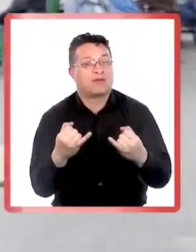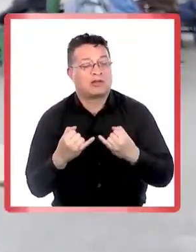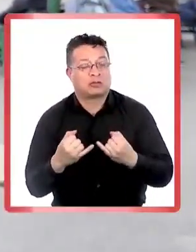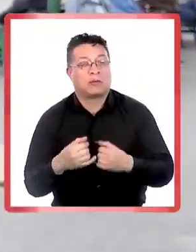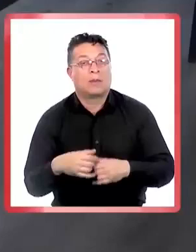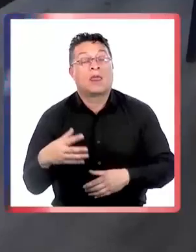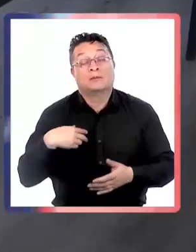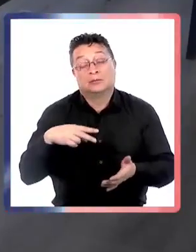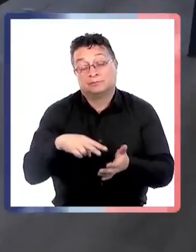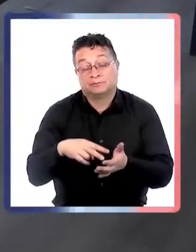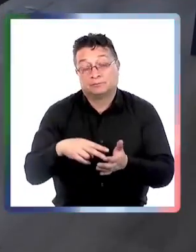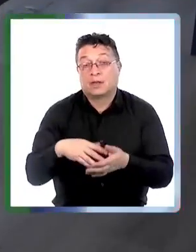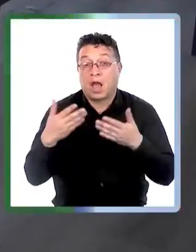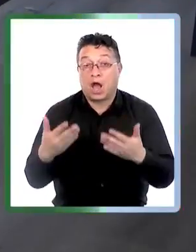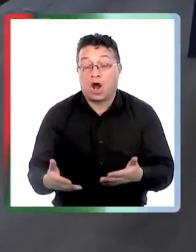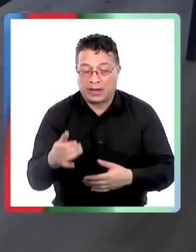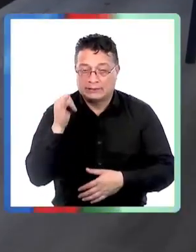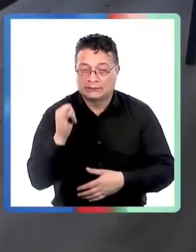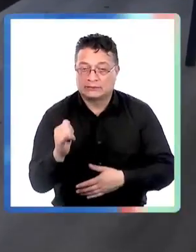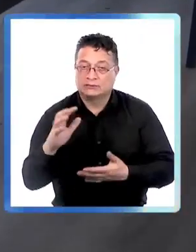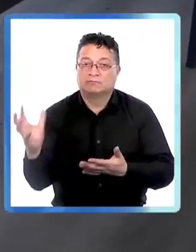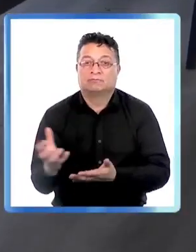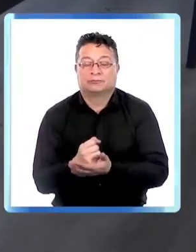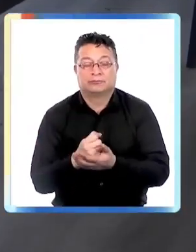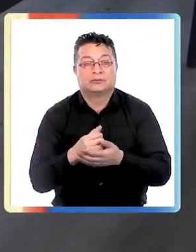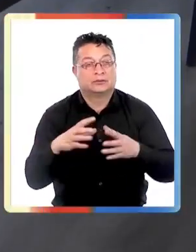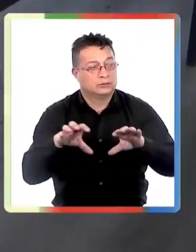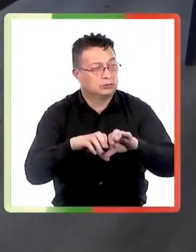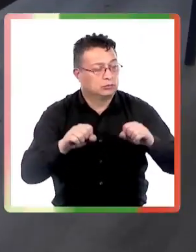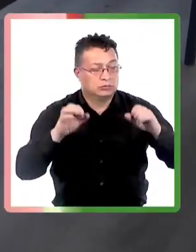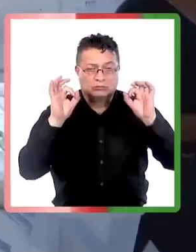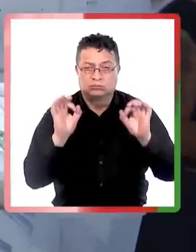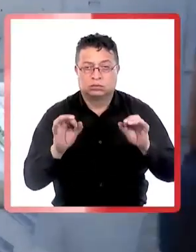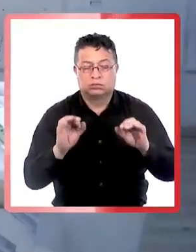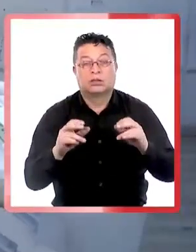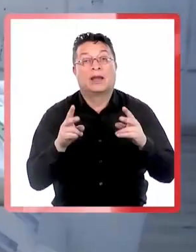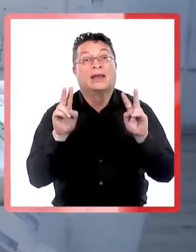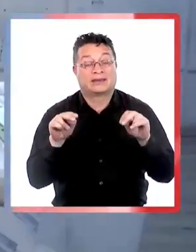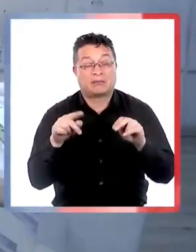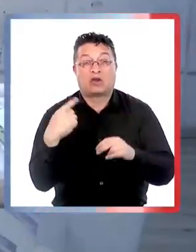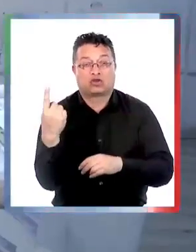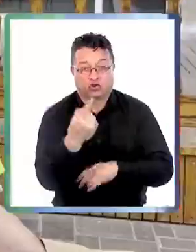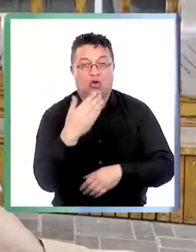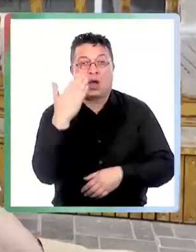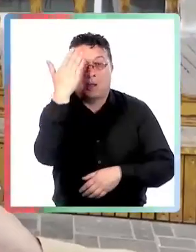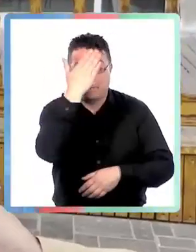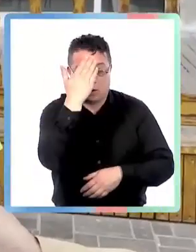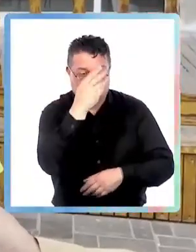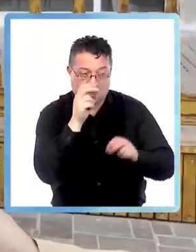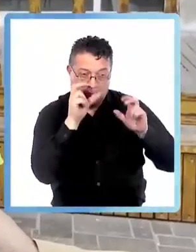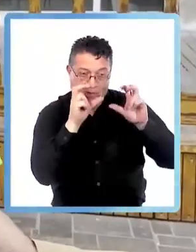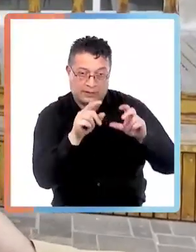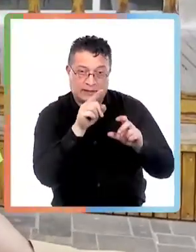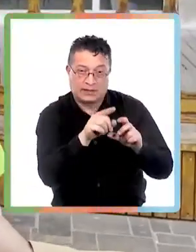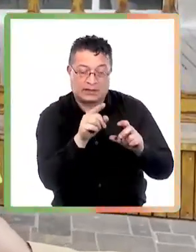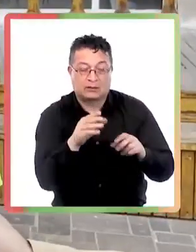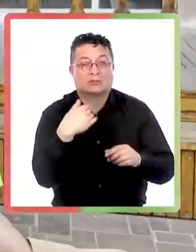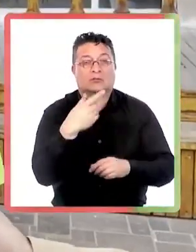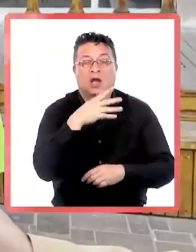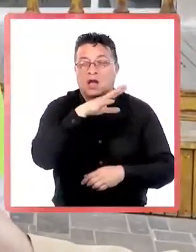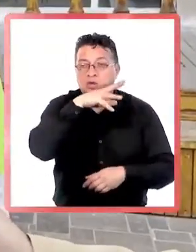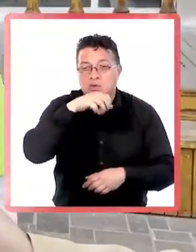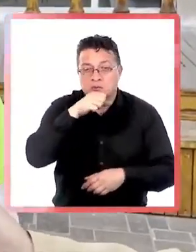Muy poca información. Esperamos que esta vez sí resulte y llegue a buen término el tema de la Constitución, porque estamos todos preocupados, pendientes